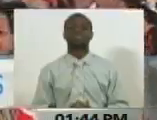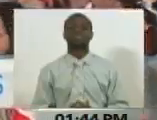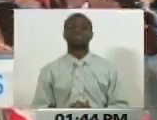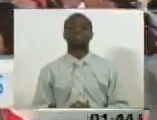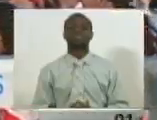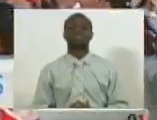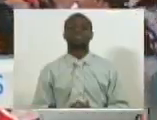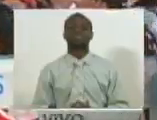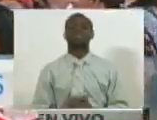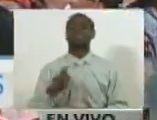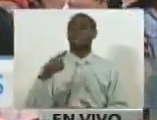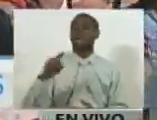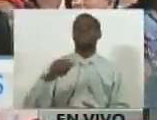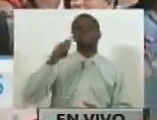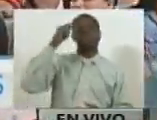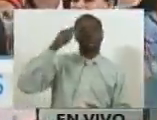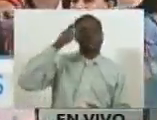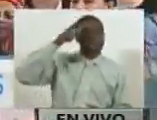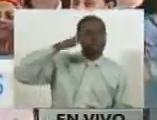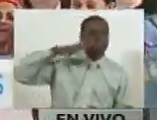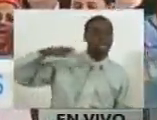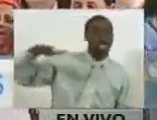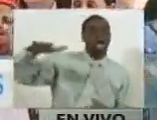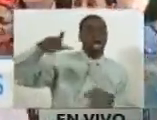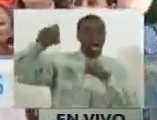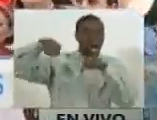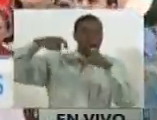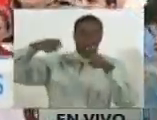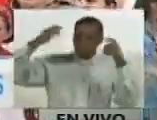Están los llaneros, ¡que vive el llano!